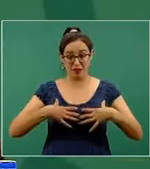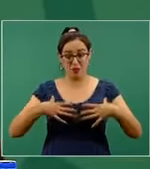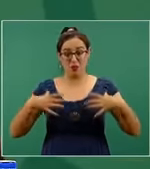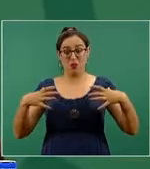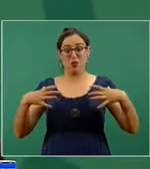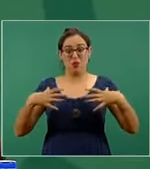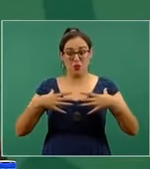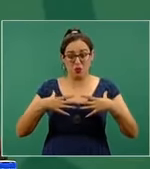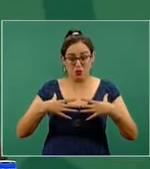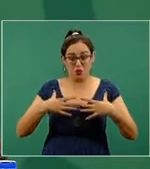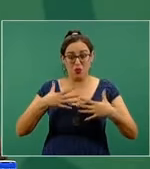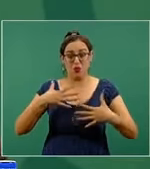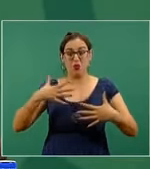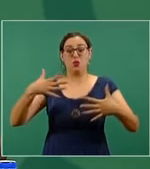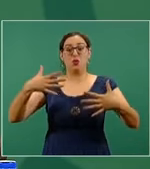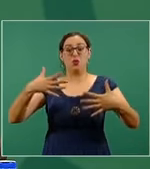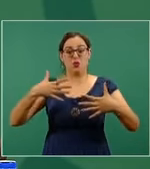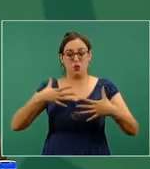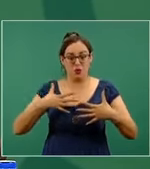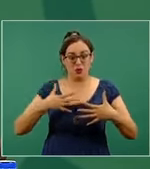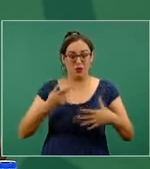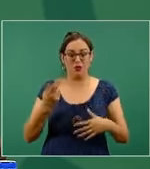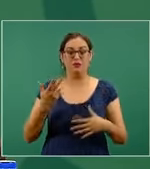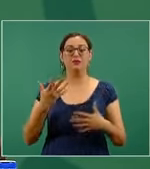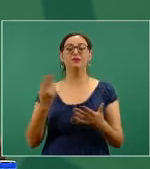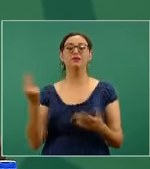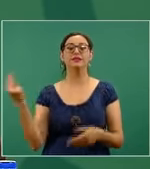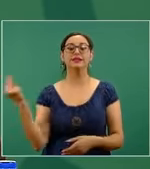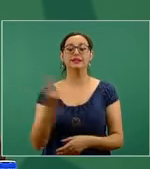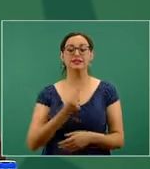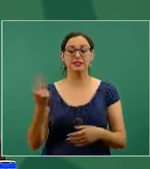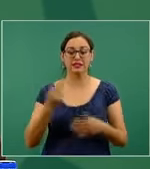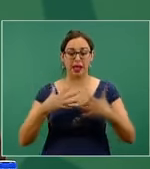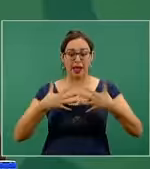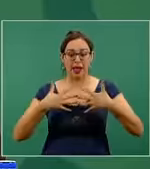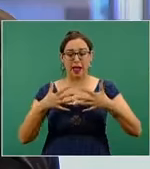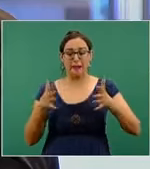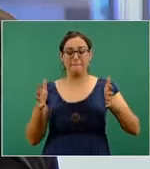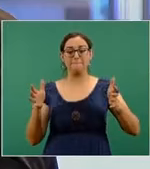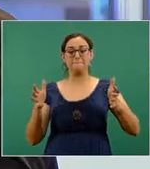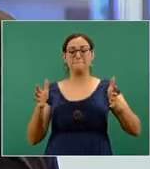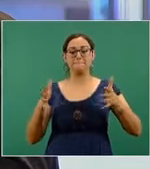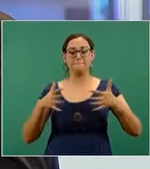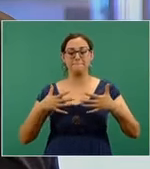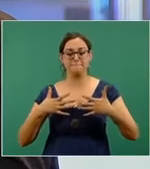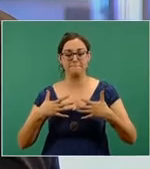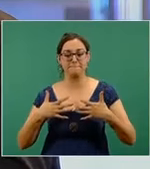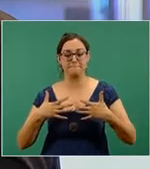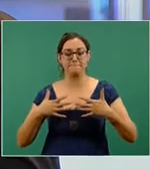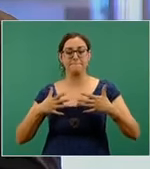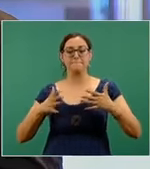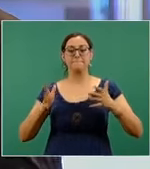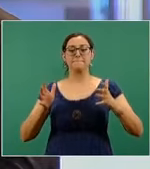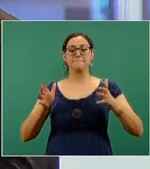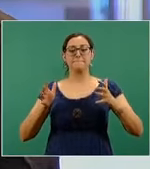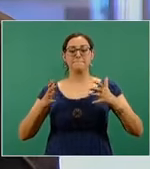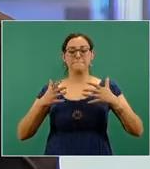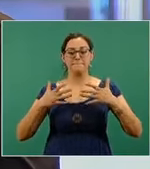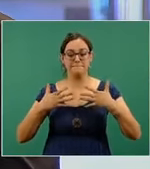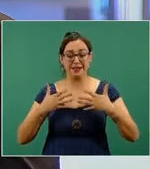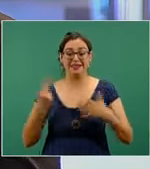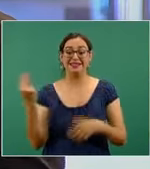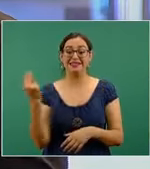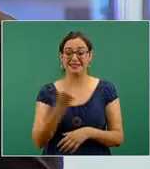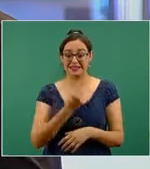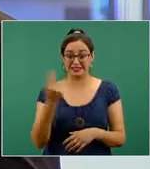es importante para precisamente el ejercicio de la respiración. Es el que permite en su momento su expansión, que